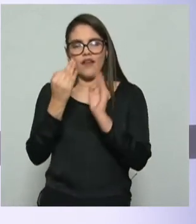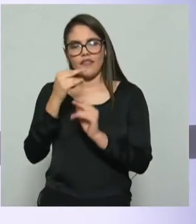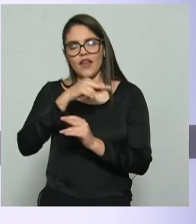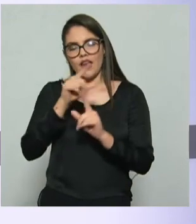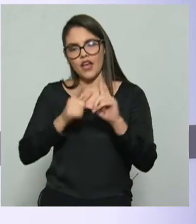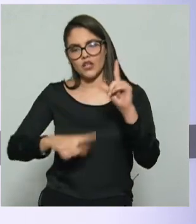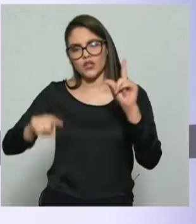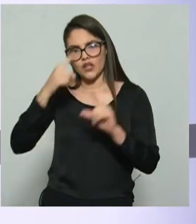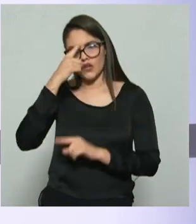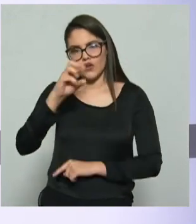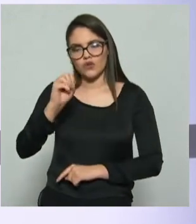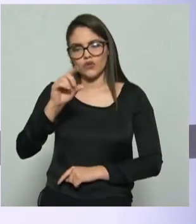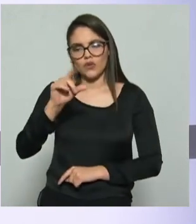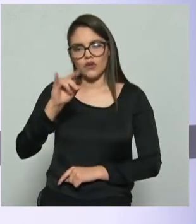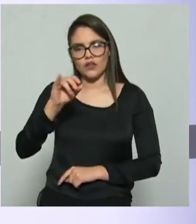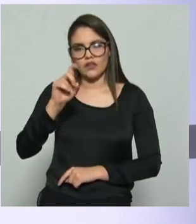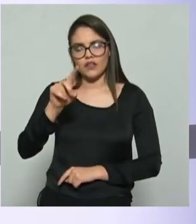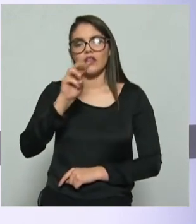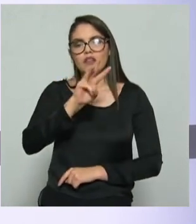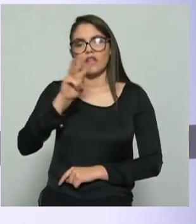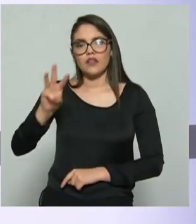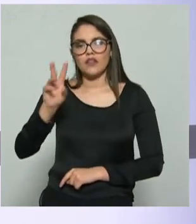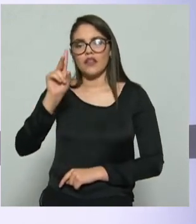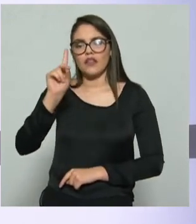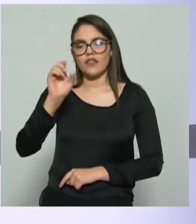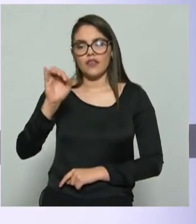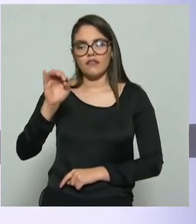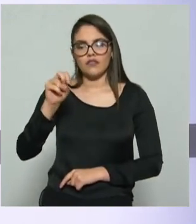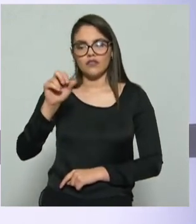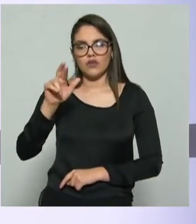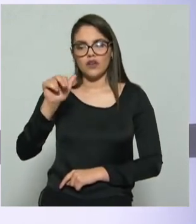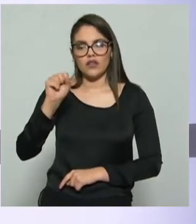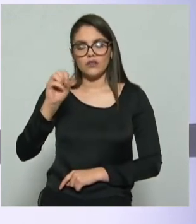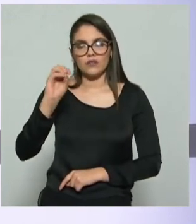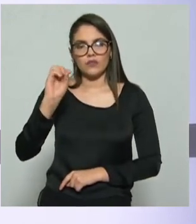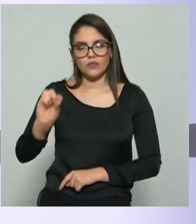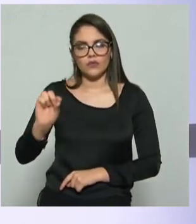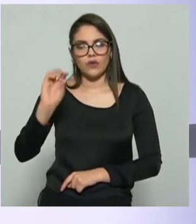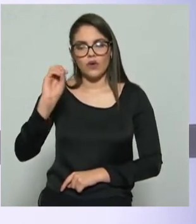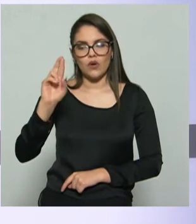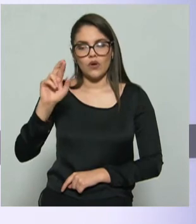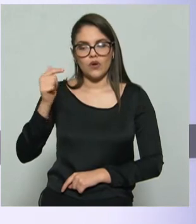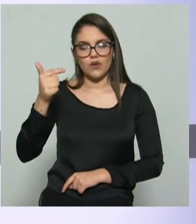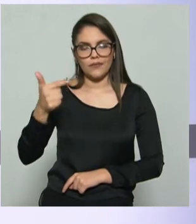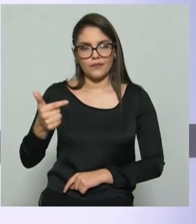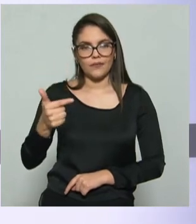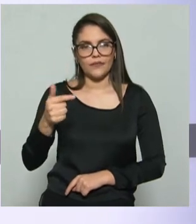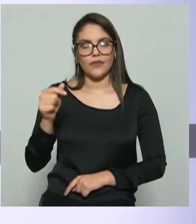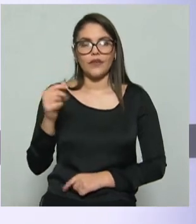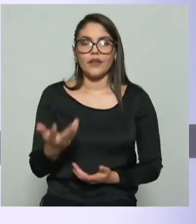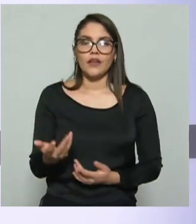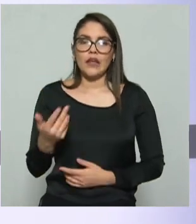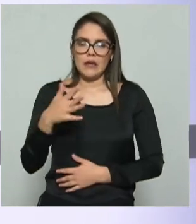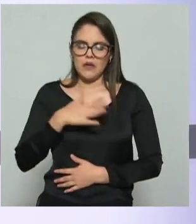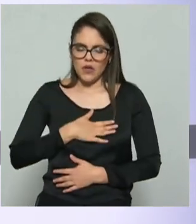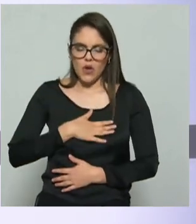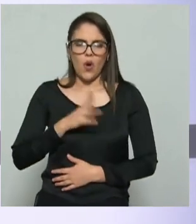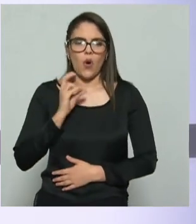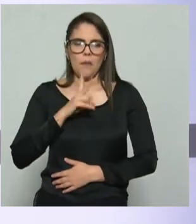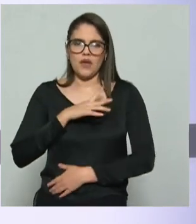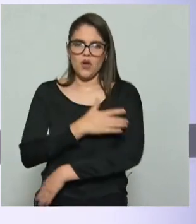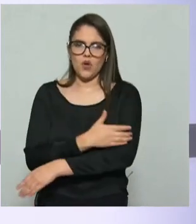maternidad, como si nuestro maternaje no viniera de tener una relación sexual, como si, ¿cómo se llama?, esto